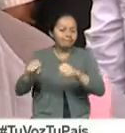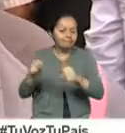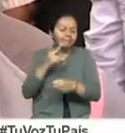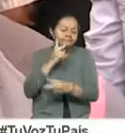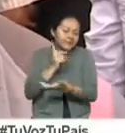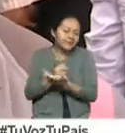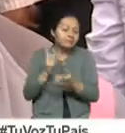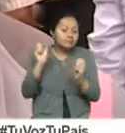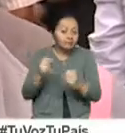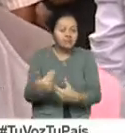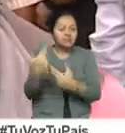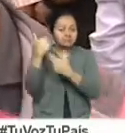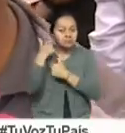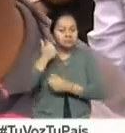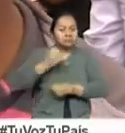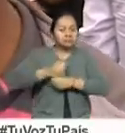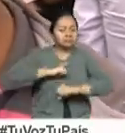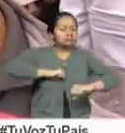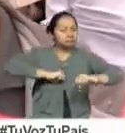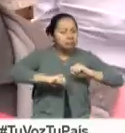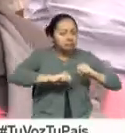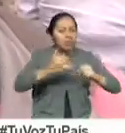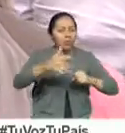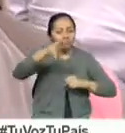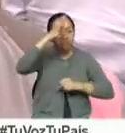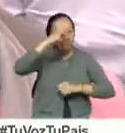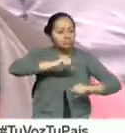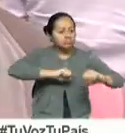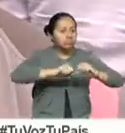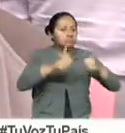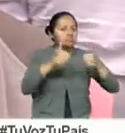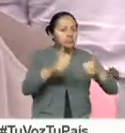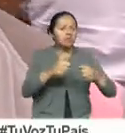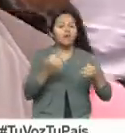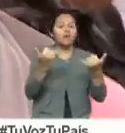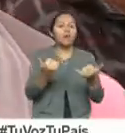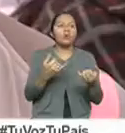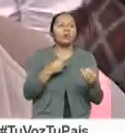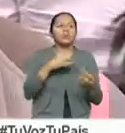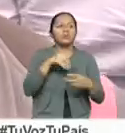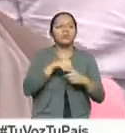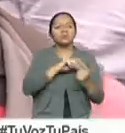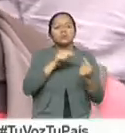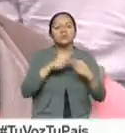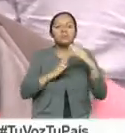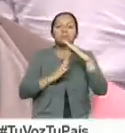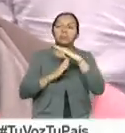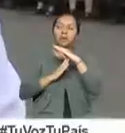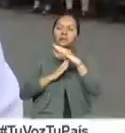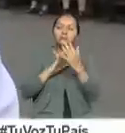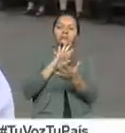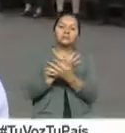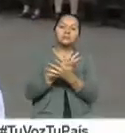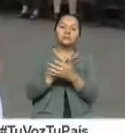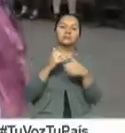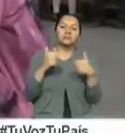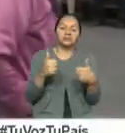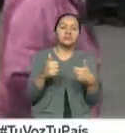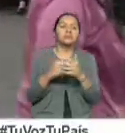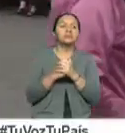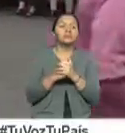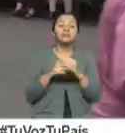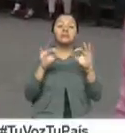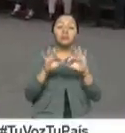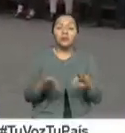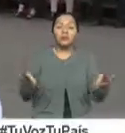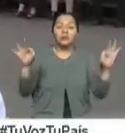gestión responsable, inteligente. Nos encontramos paz, tranquilidad. Muy